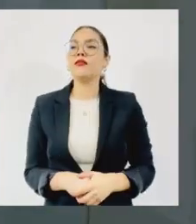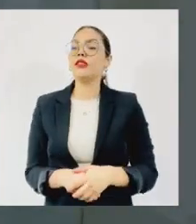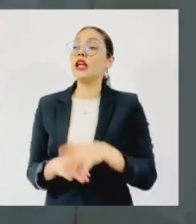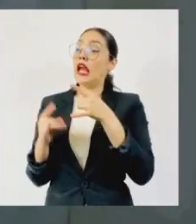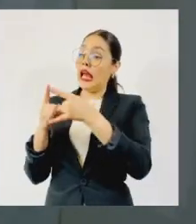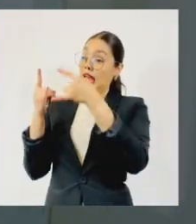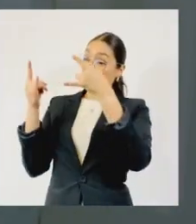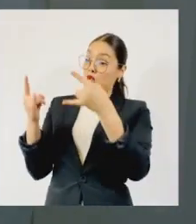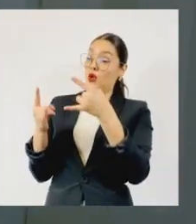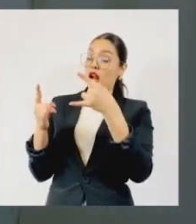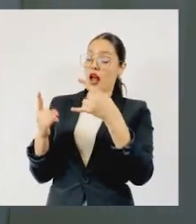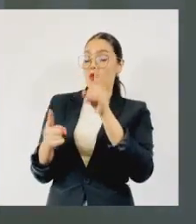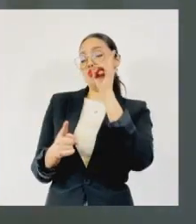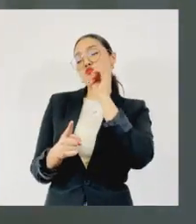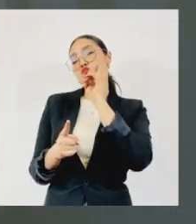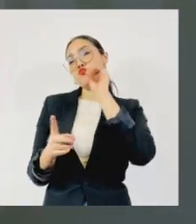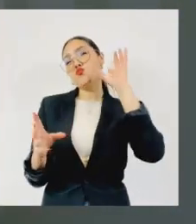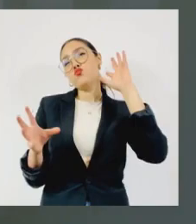historia admiras y por qué?